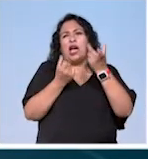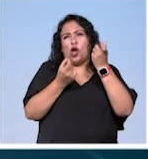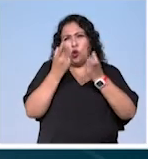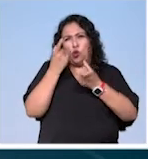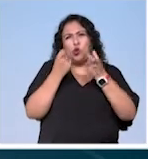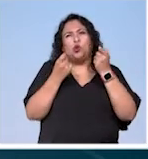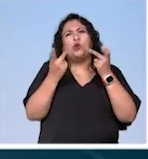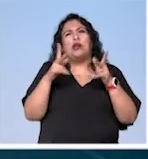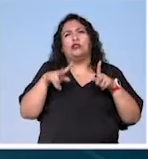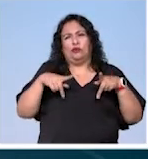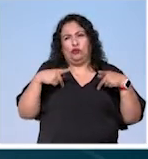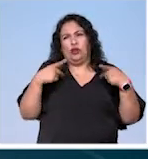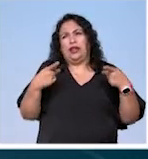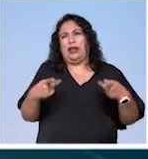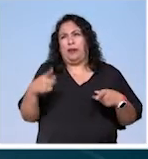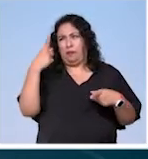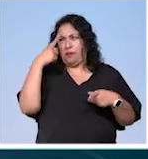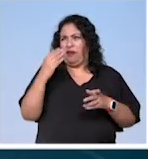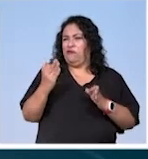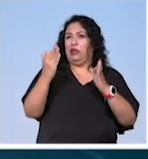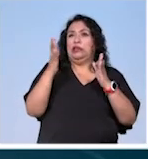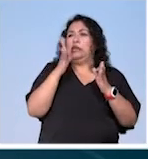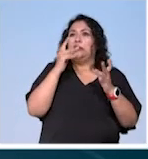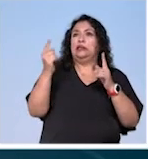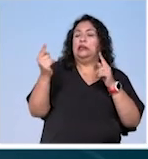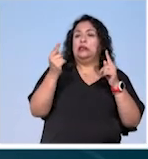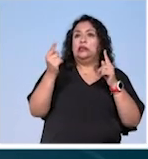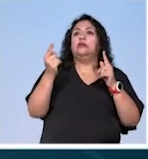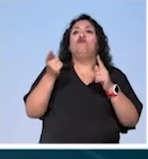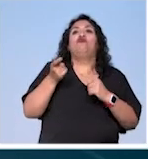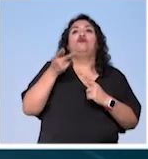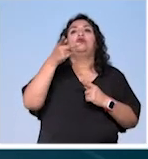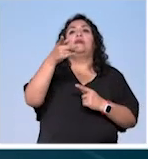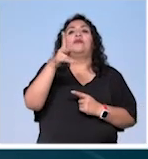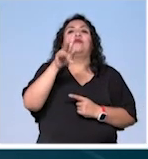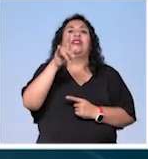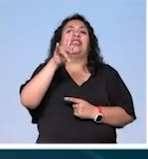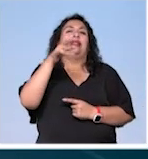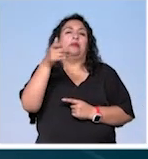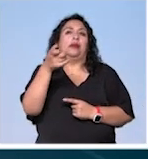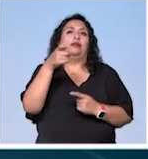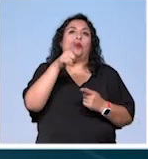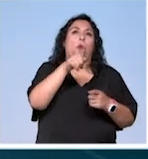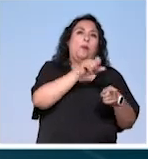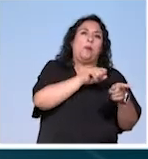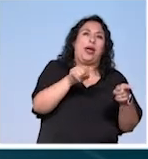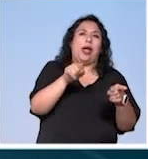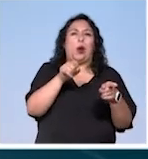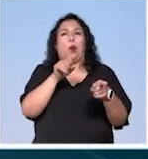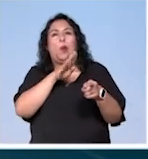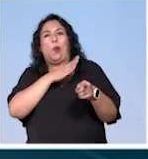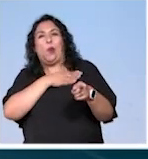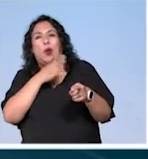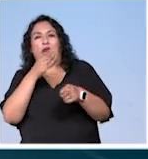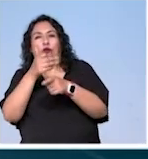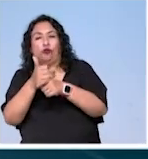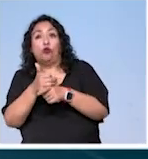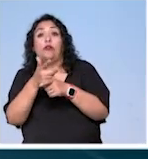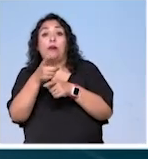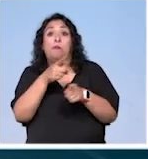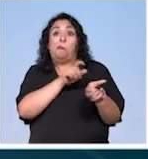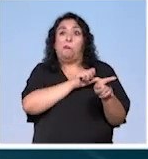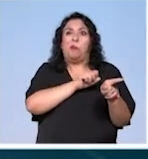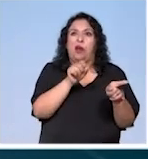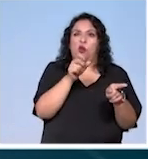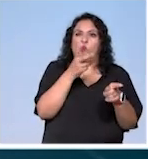ellas demasiado vulnerables como para enfrentarlas, y a las que llamó víctimas. Los verdugos poseen